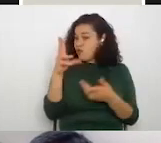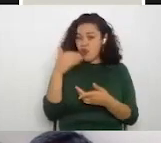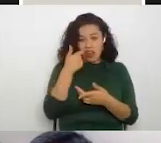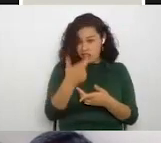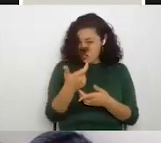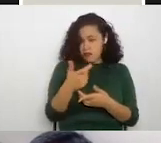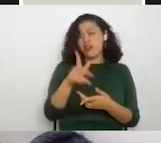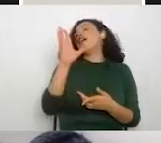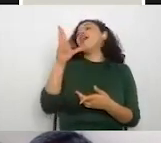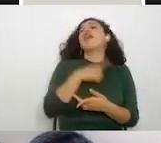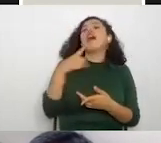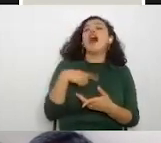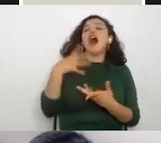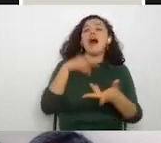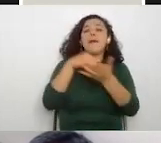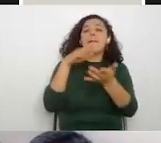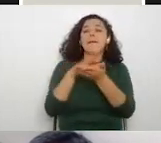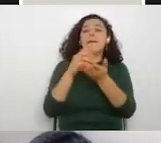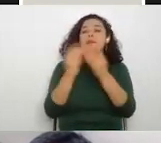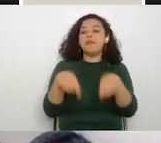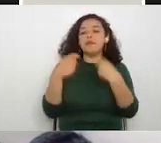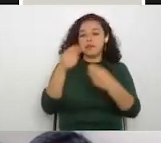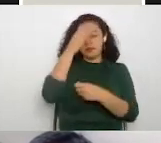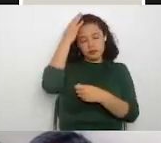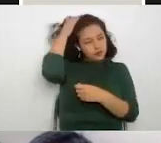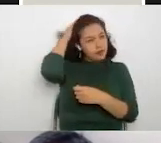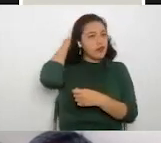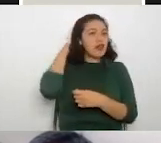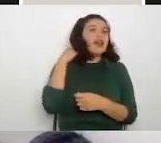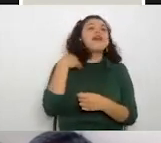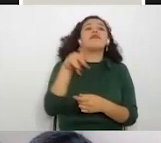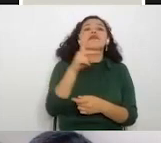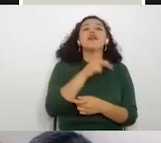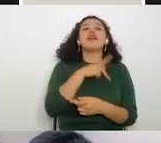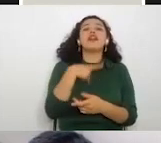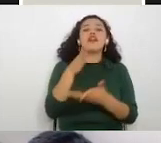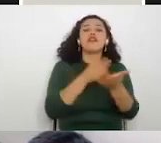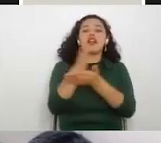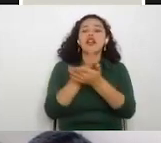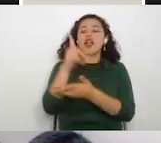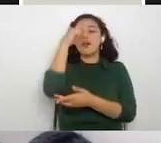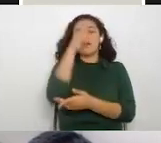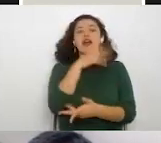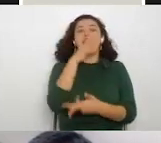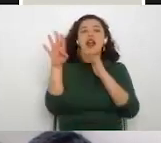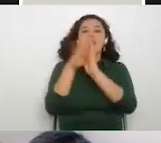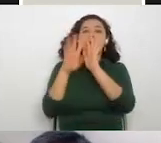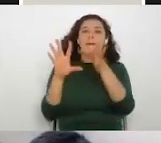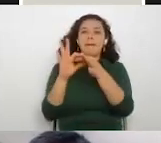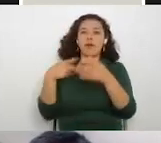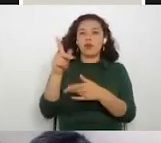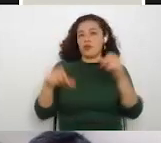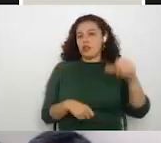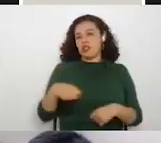proporcionárseles documentos impresos, pero sí deben de tener acceso por lo menos al procedimiento o a las actividades que le